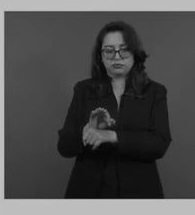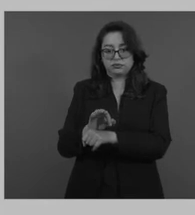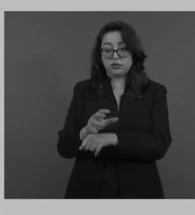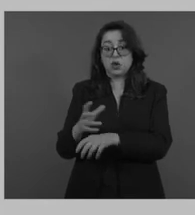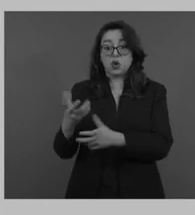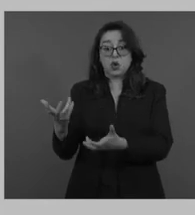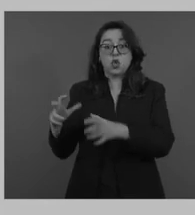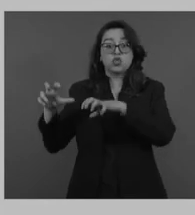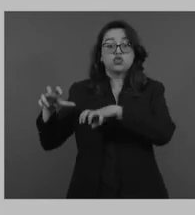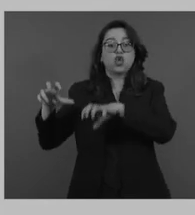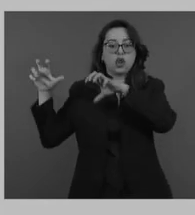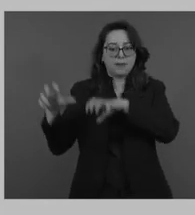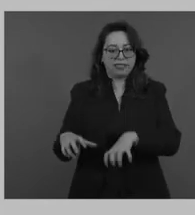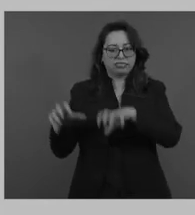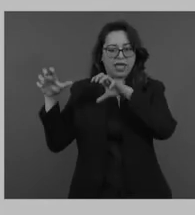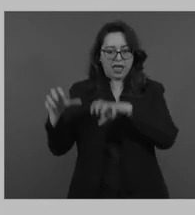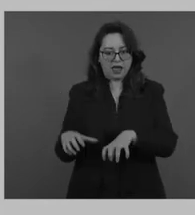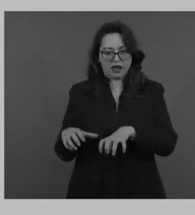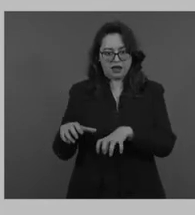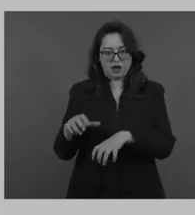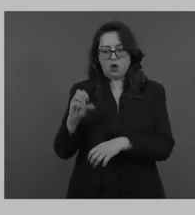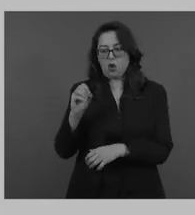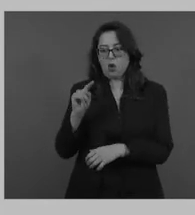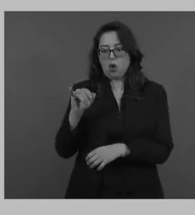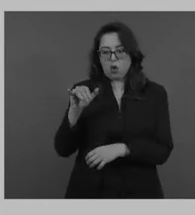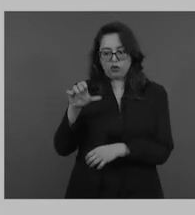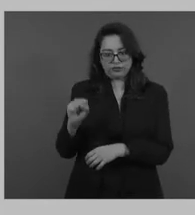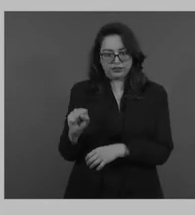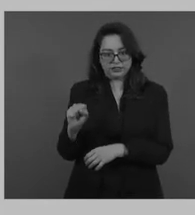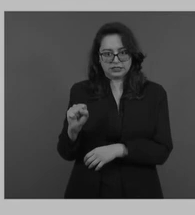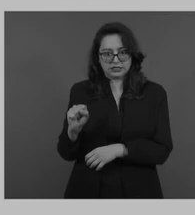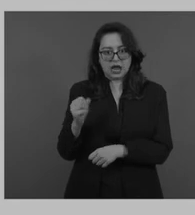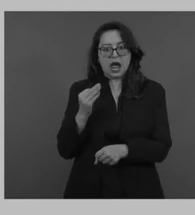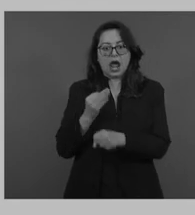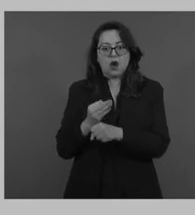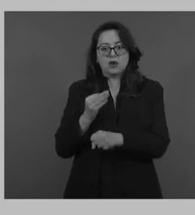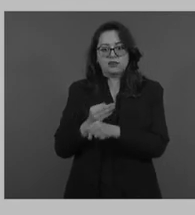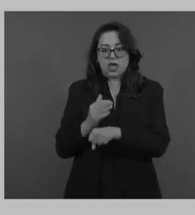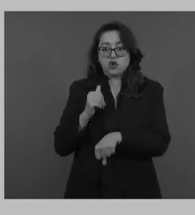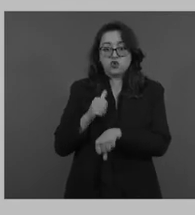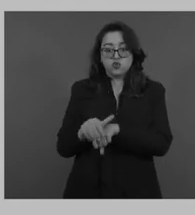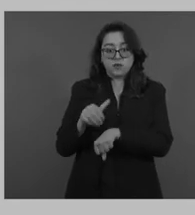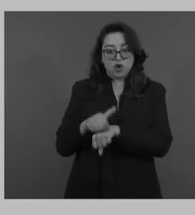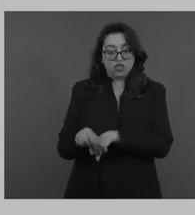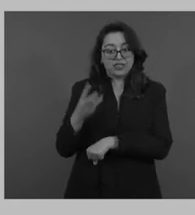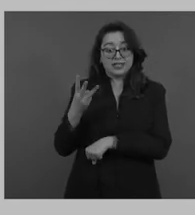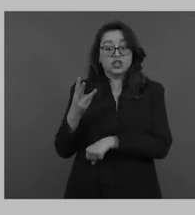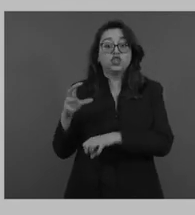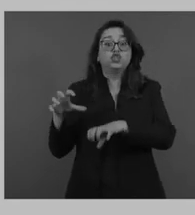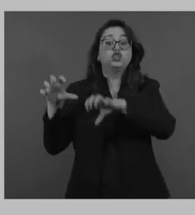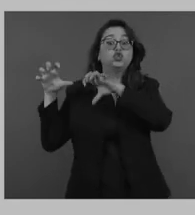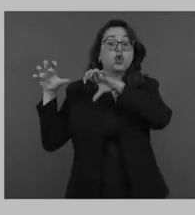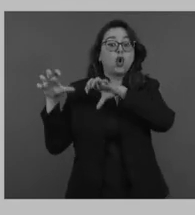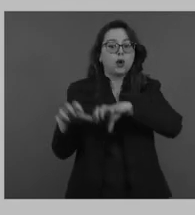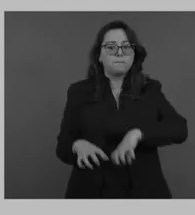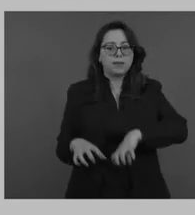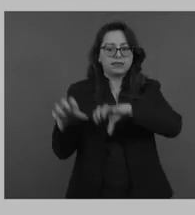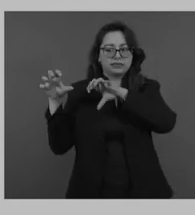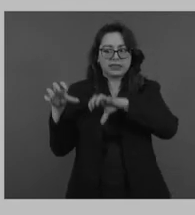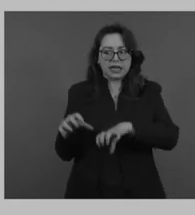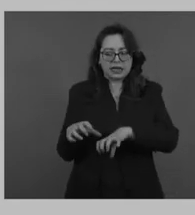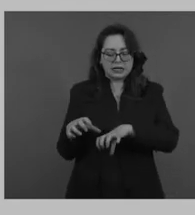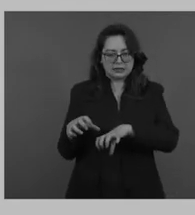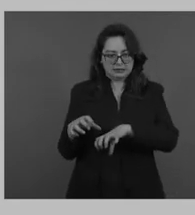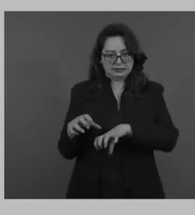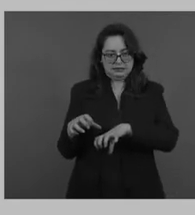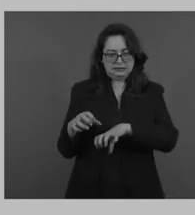la tormenta Otis, en este momento es categoría 3 y con todas las